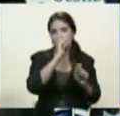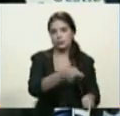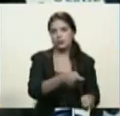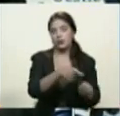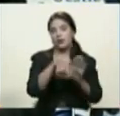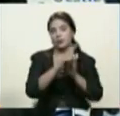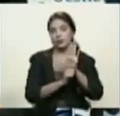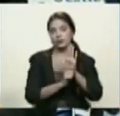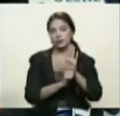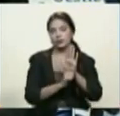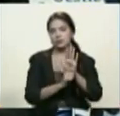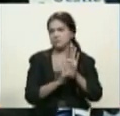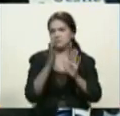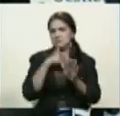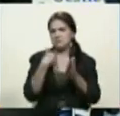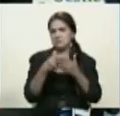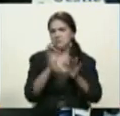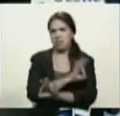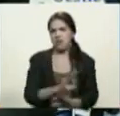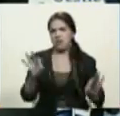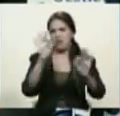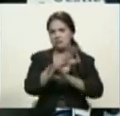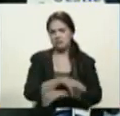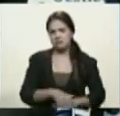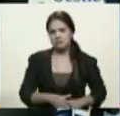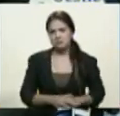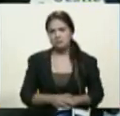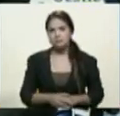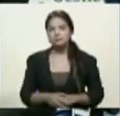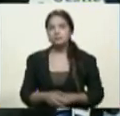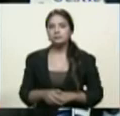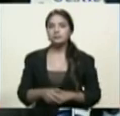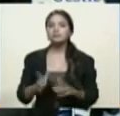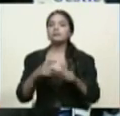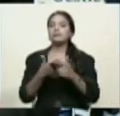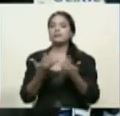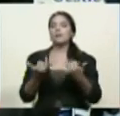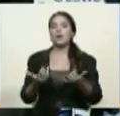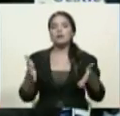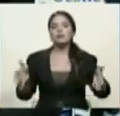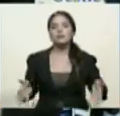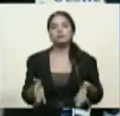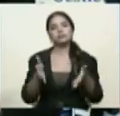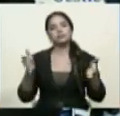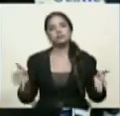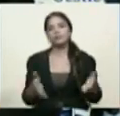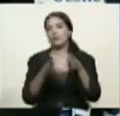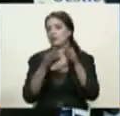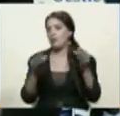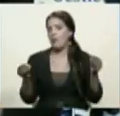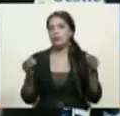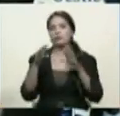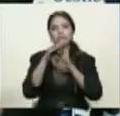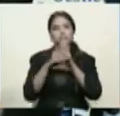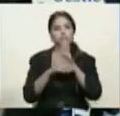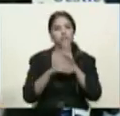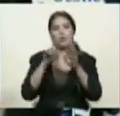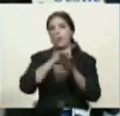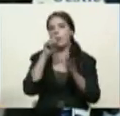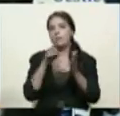constitucionales obviamente entonces vamos a reimpulsar todas las actuaciones donde aparezcan